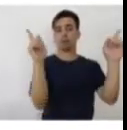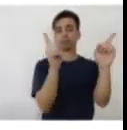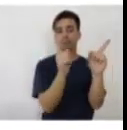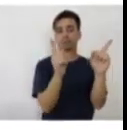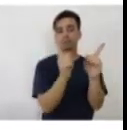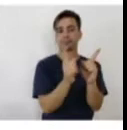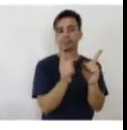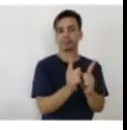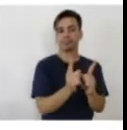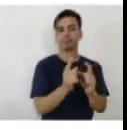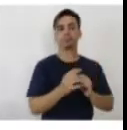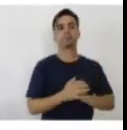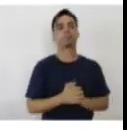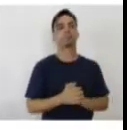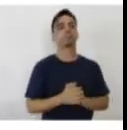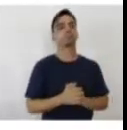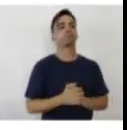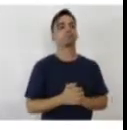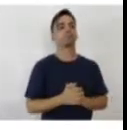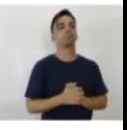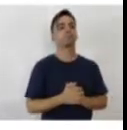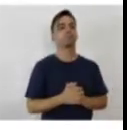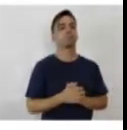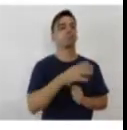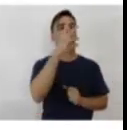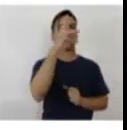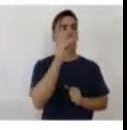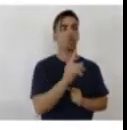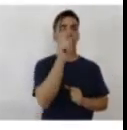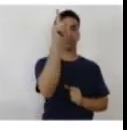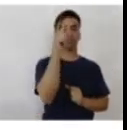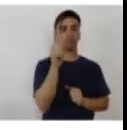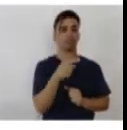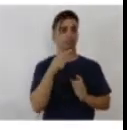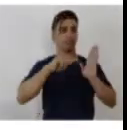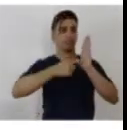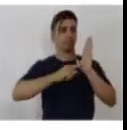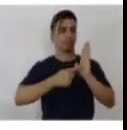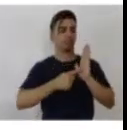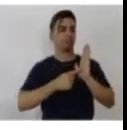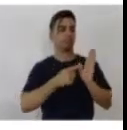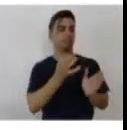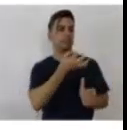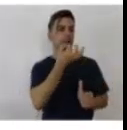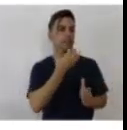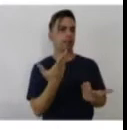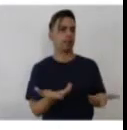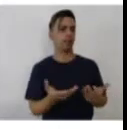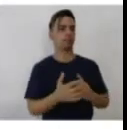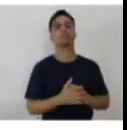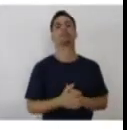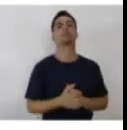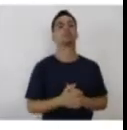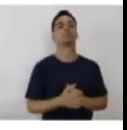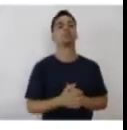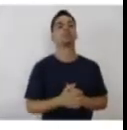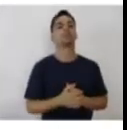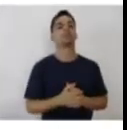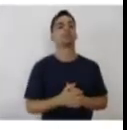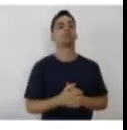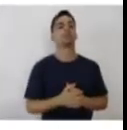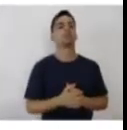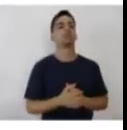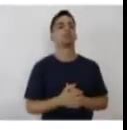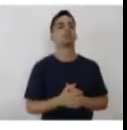ya se está simplificando en la expresión del medio de la inecuación